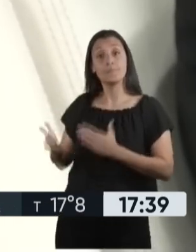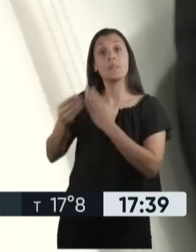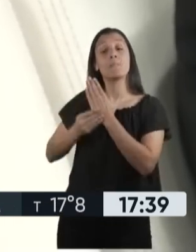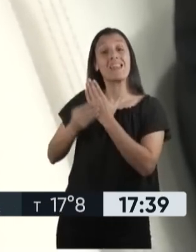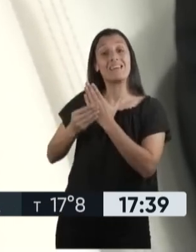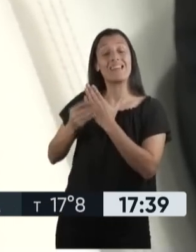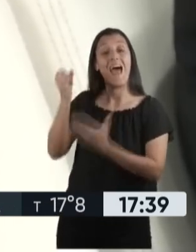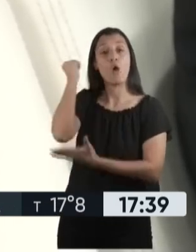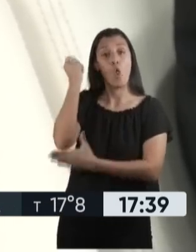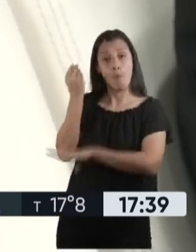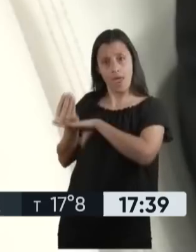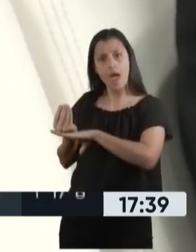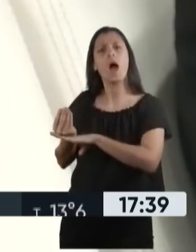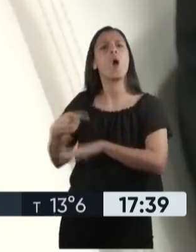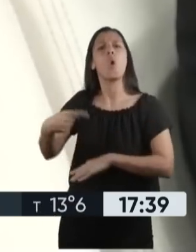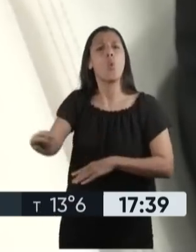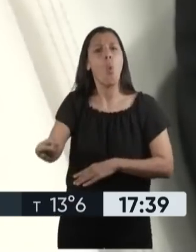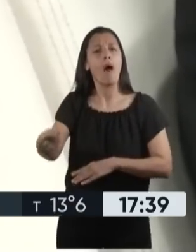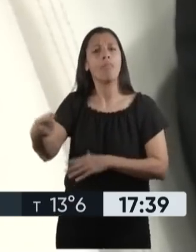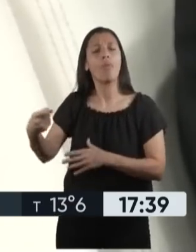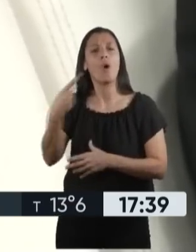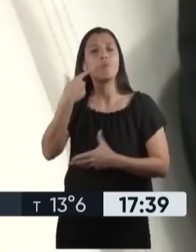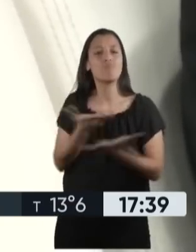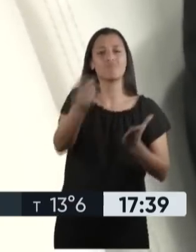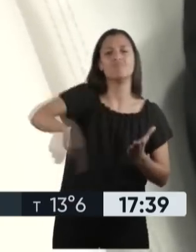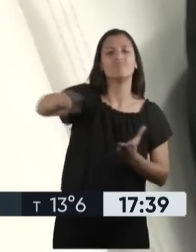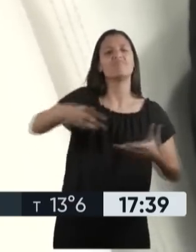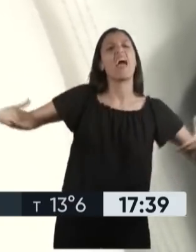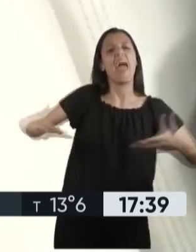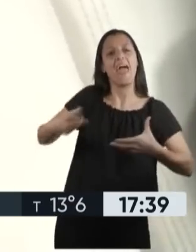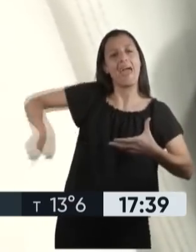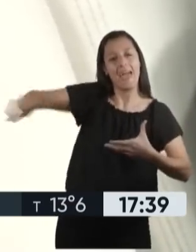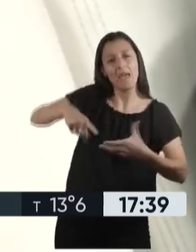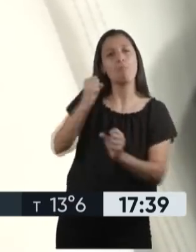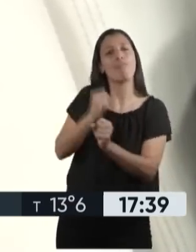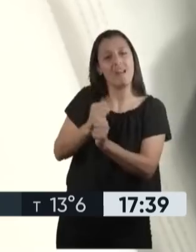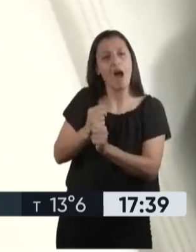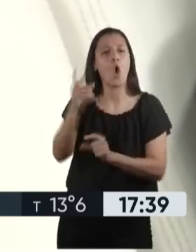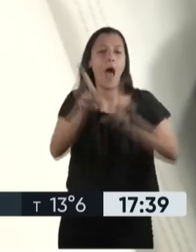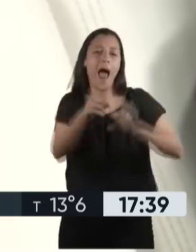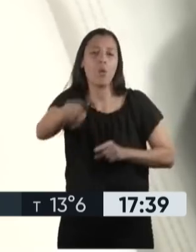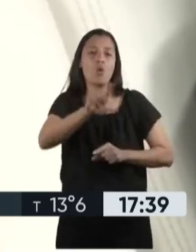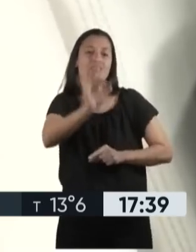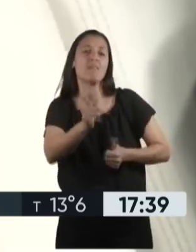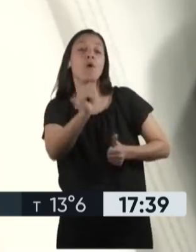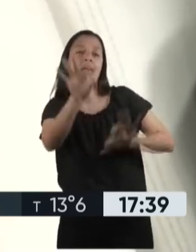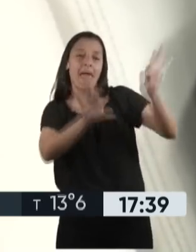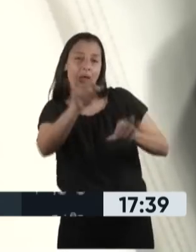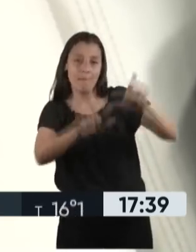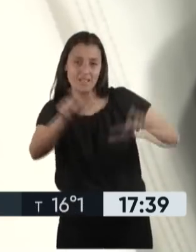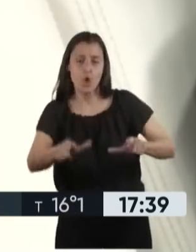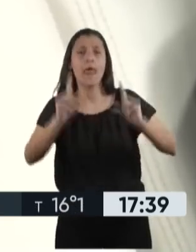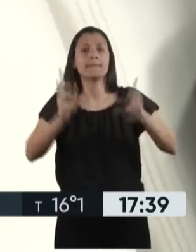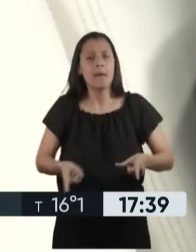Silvina Batakis, va a presentar su equipo completo? Algunos nombres trascendieron. ¿Y cuáles van a ser la